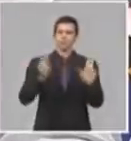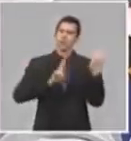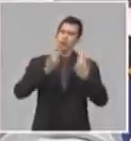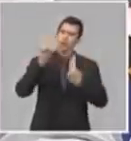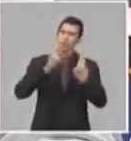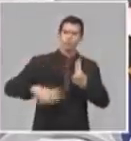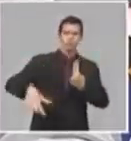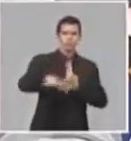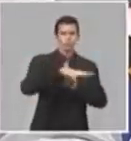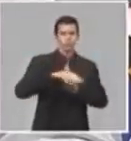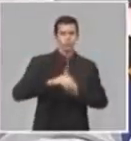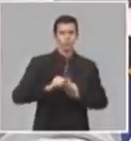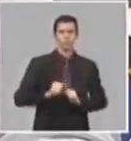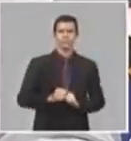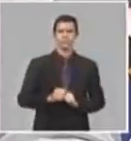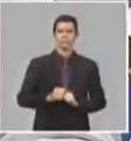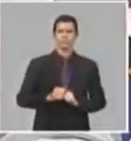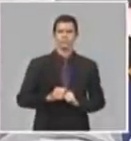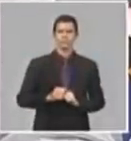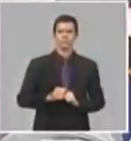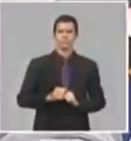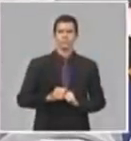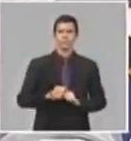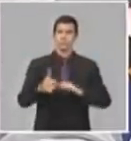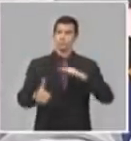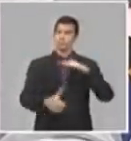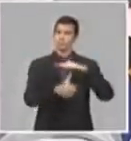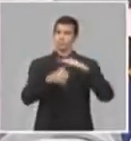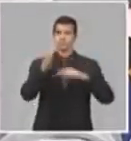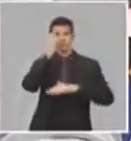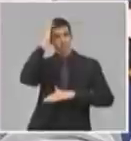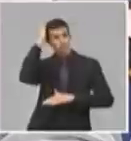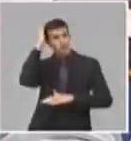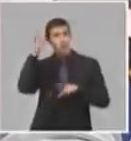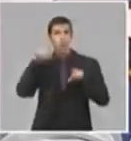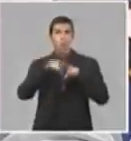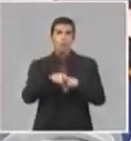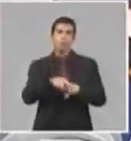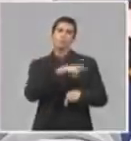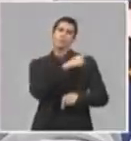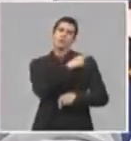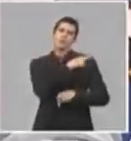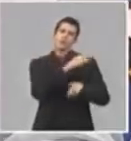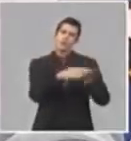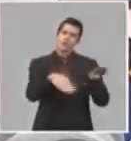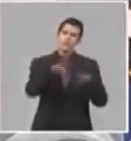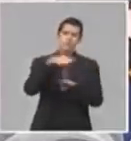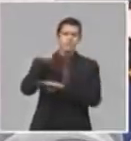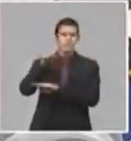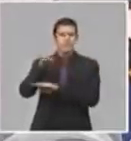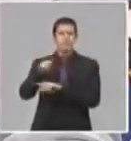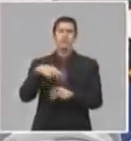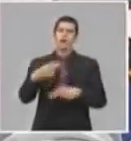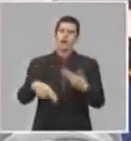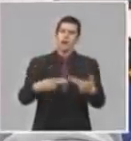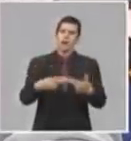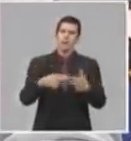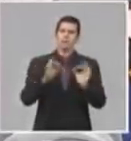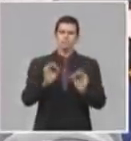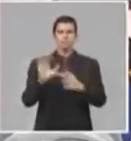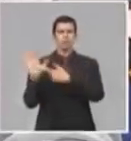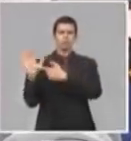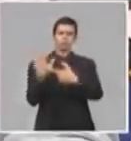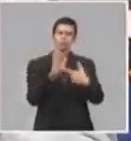ministro y nuestro presidente Miguel Díaz-Canel, él tuvo a cargo hacer el resumen de la presentación de la